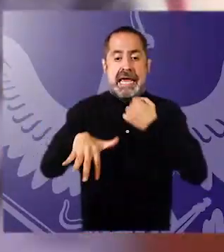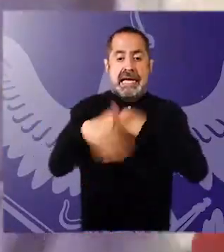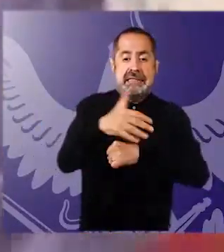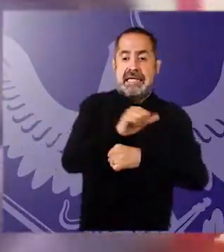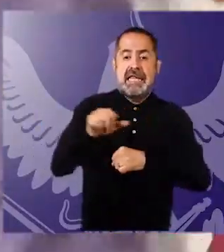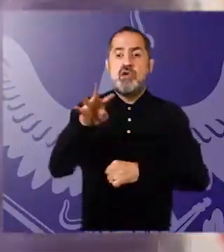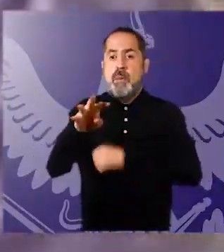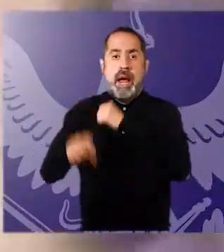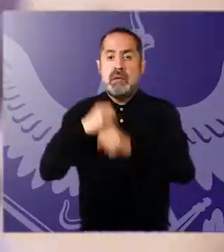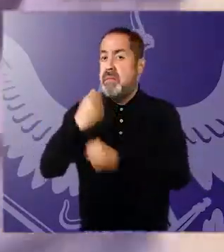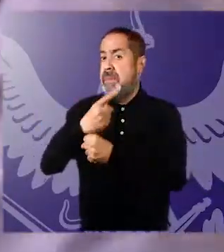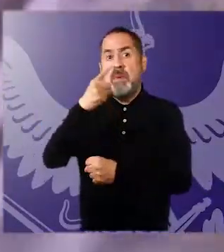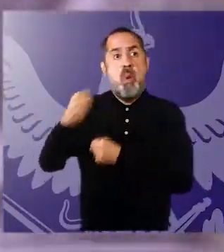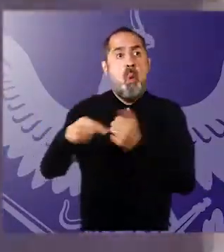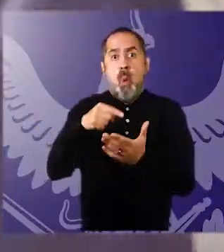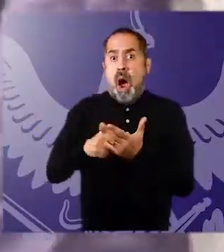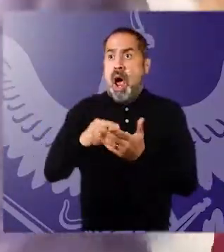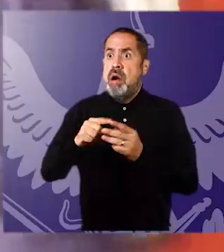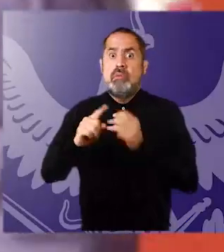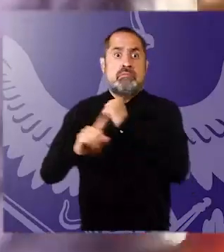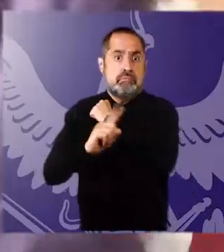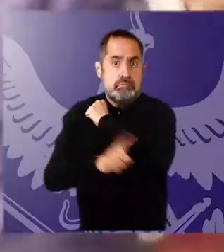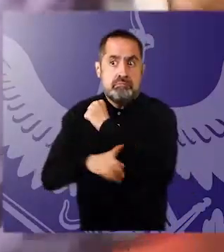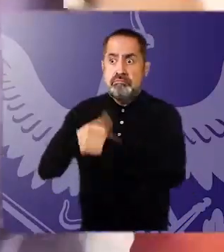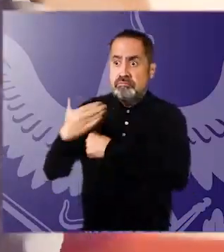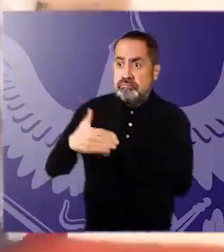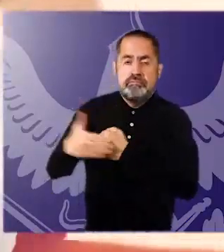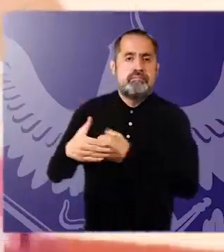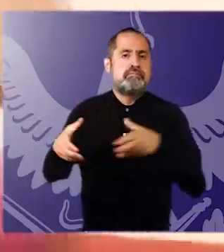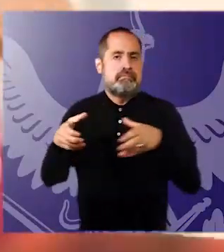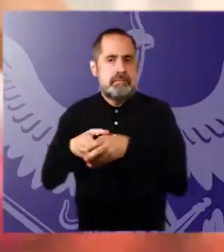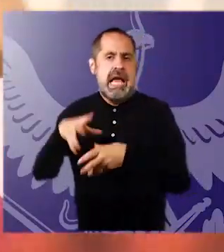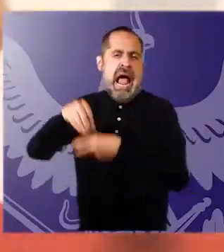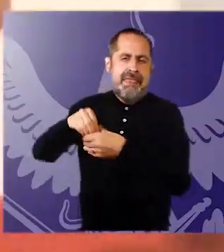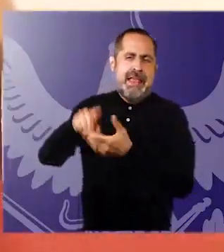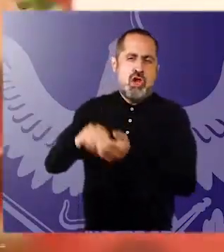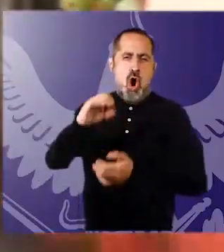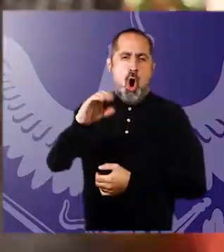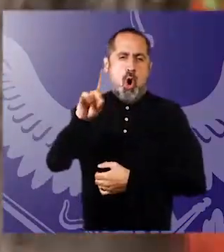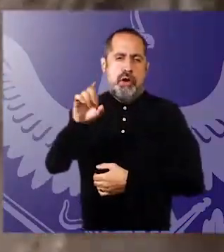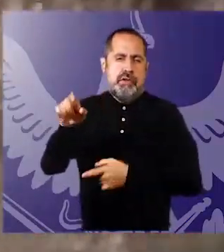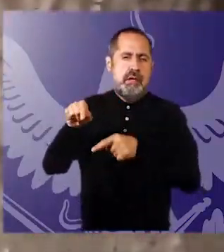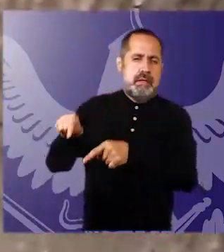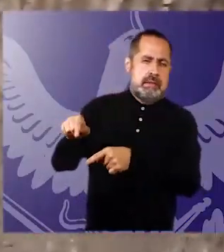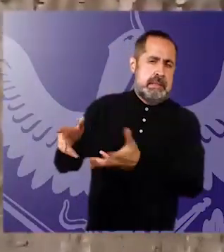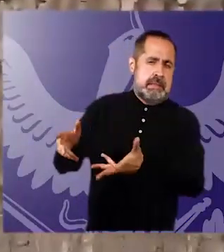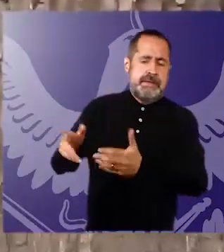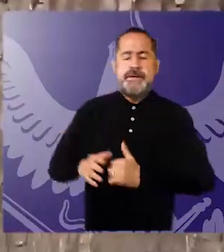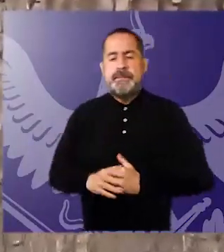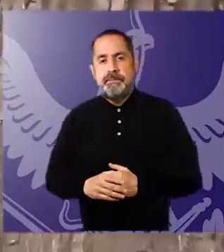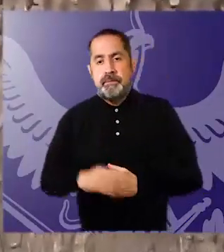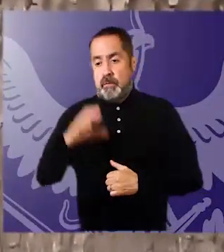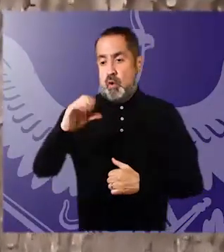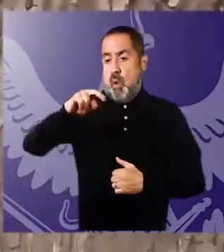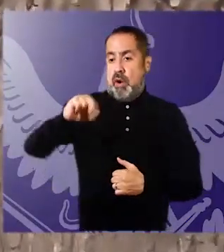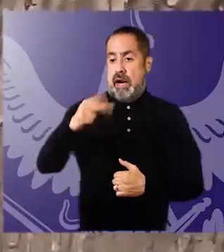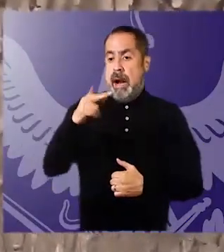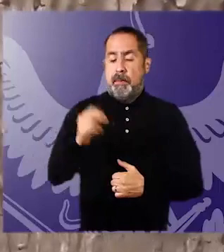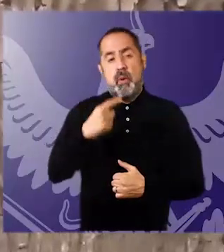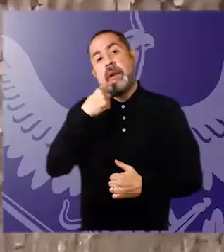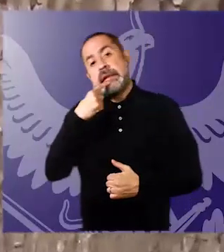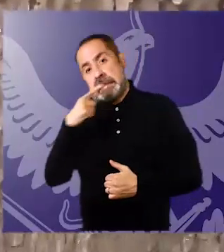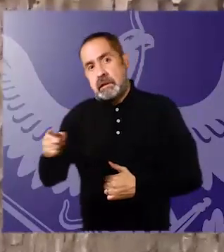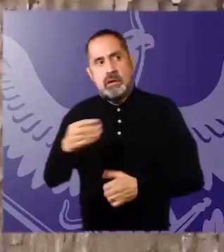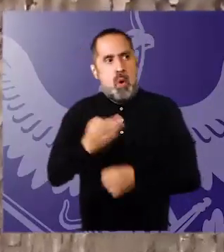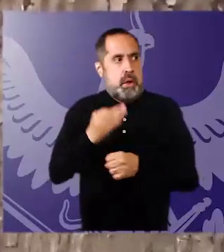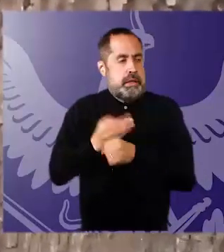de 15 a 19 años dentro de los países de la Organización para la Cooperación y el Desarrollo Económico. De acuerdo con